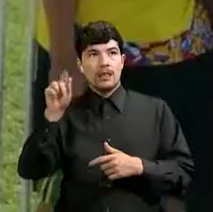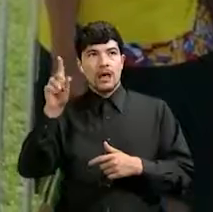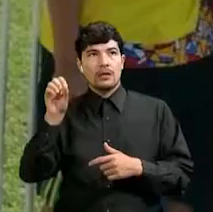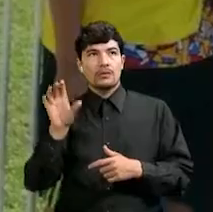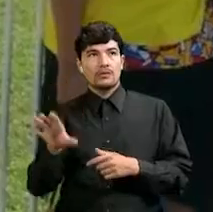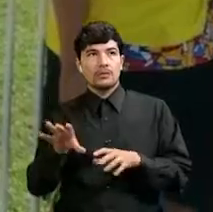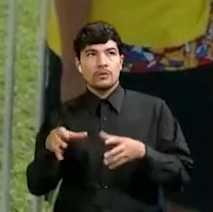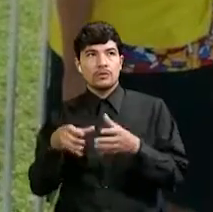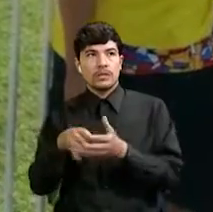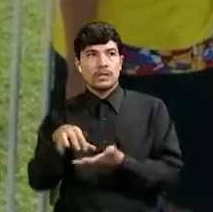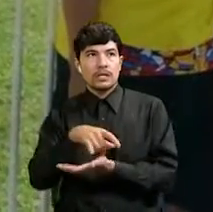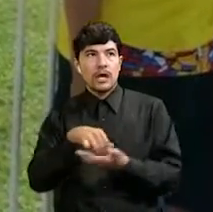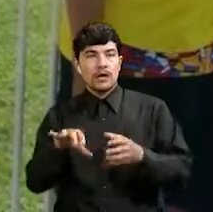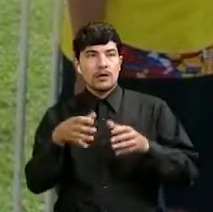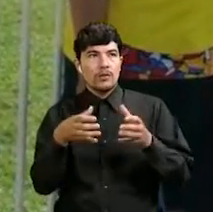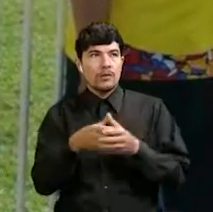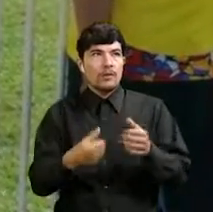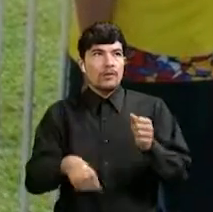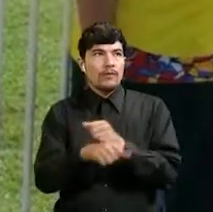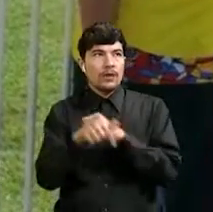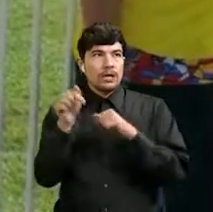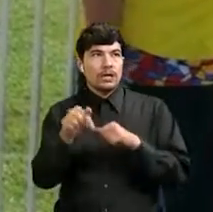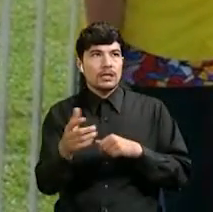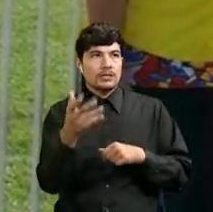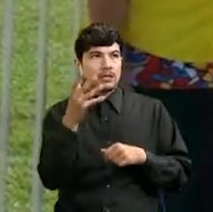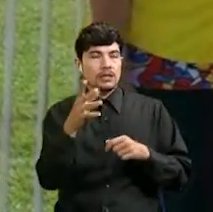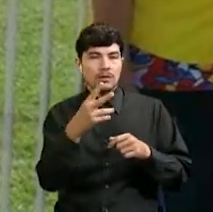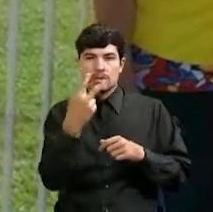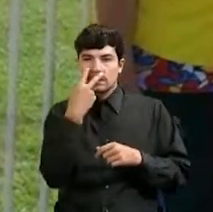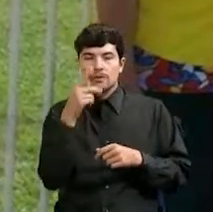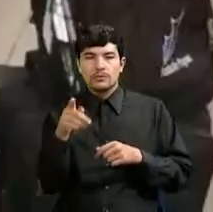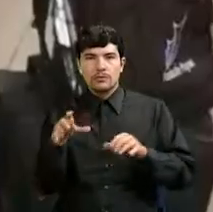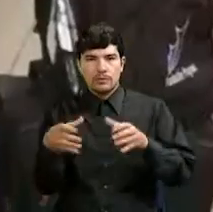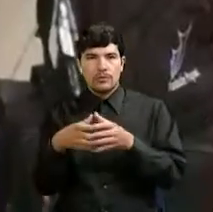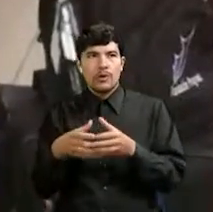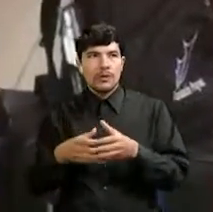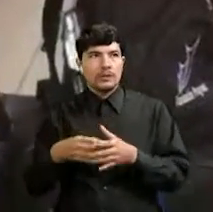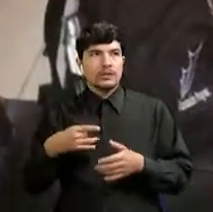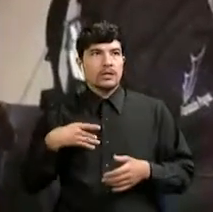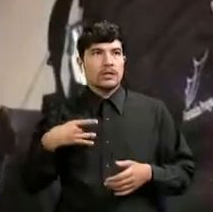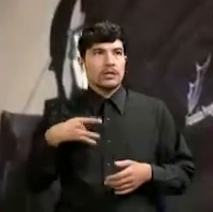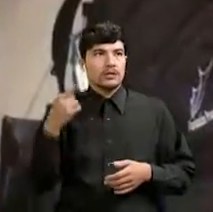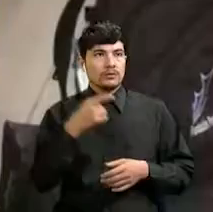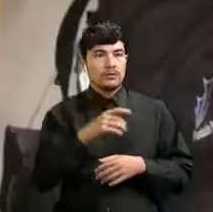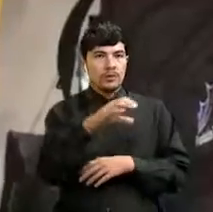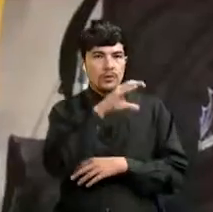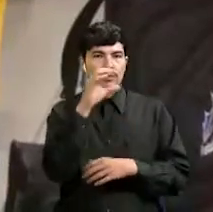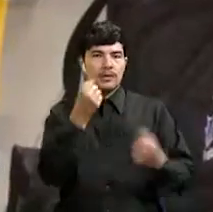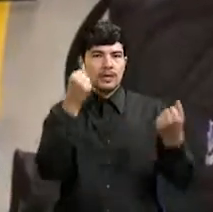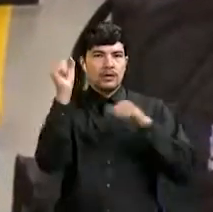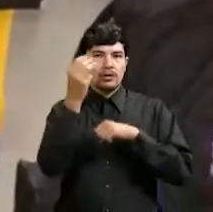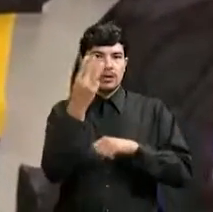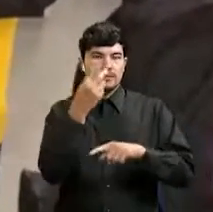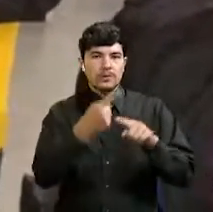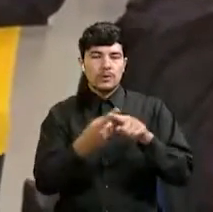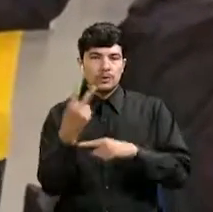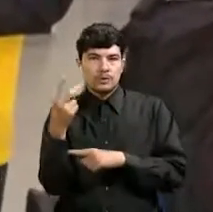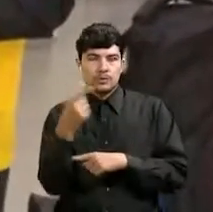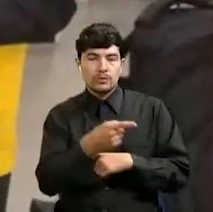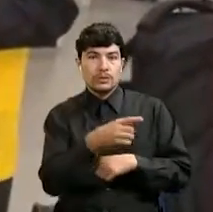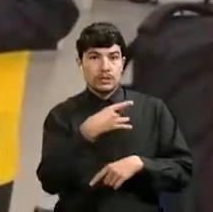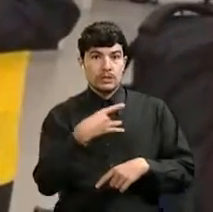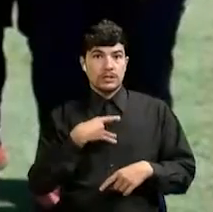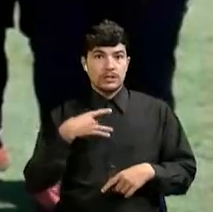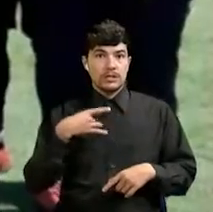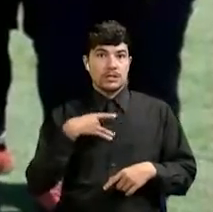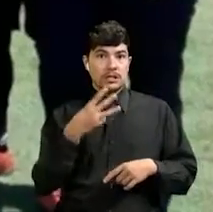cuenta santandereana de la selección colombia de fútbol 5 para ciegos que están en copa américa en chile en el debut colombia venció 4 por 3 a chile